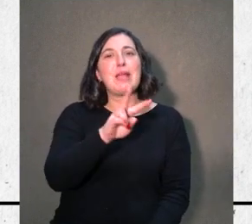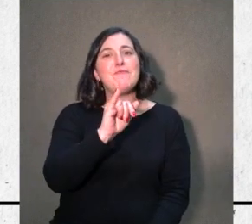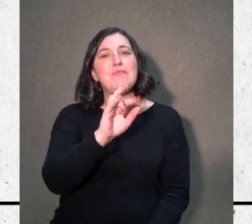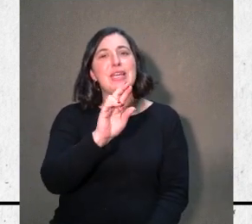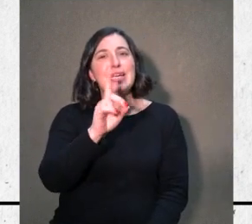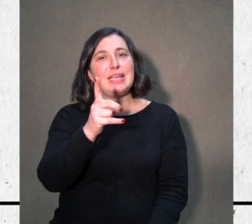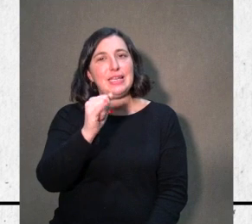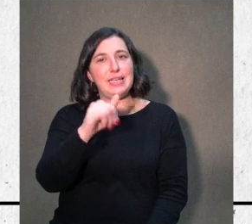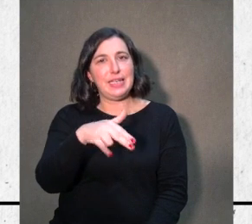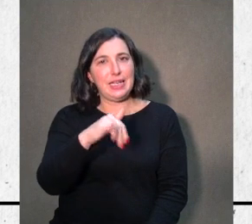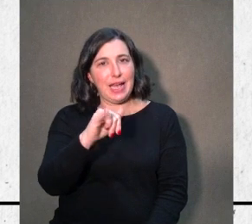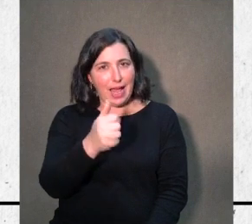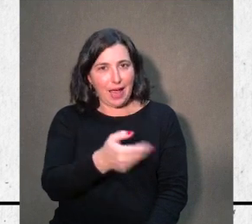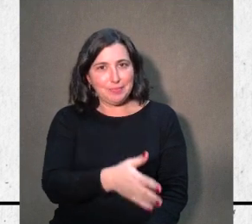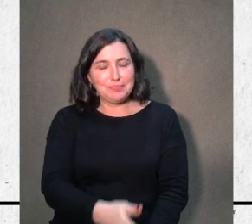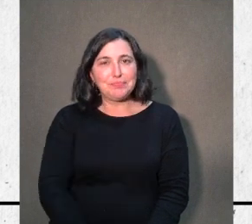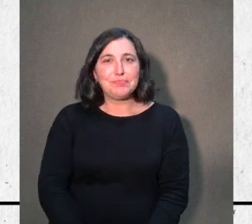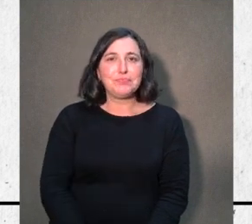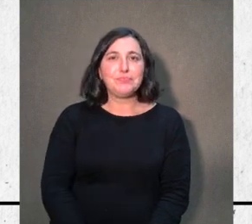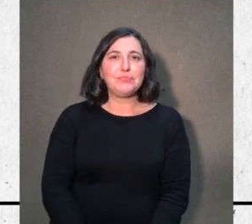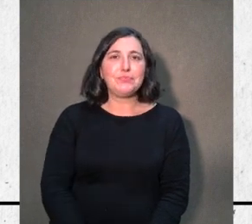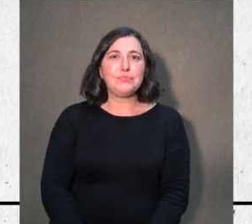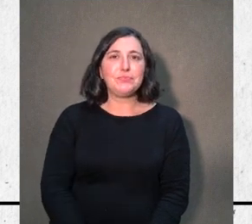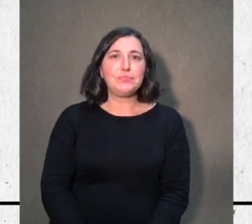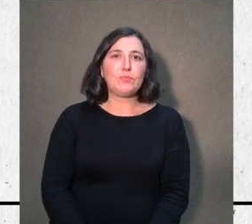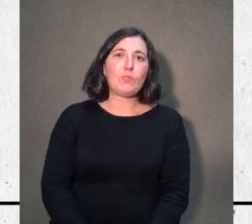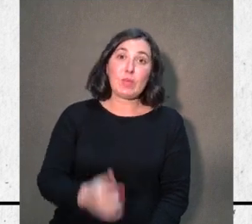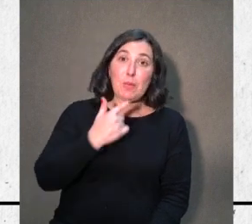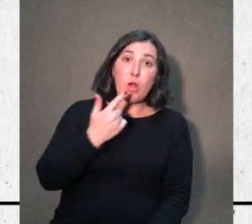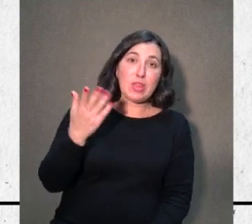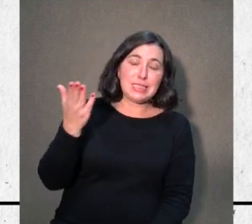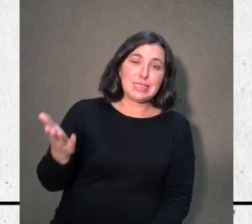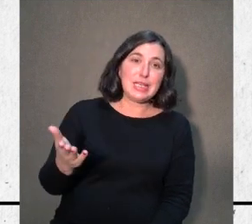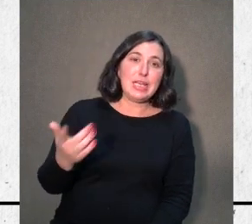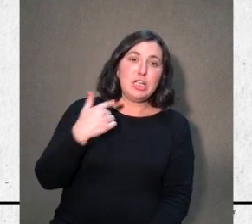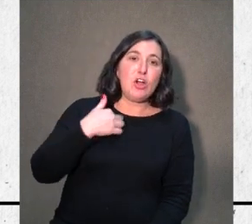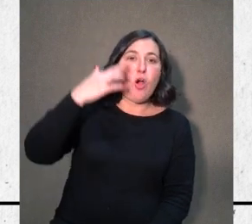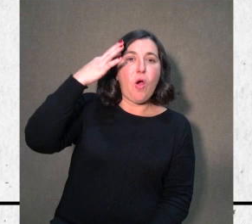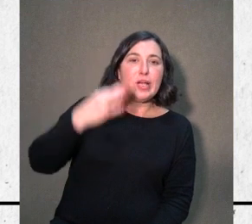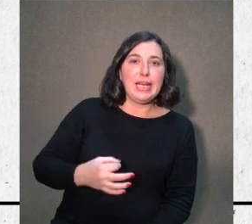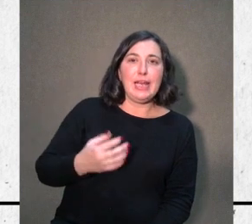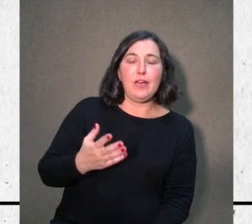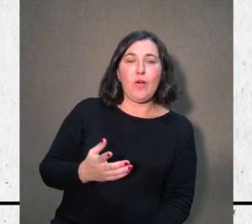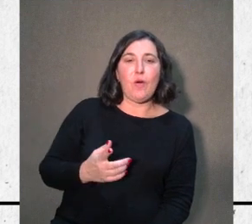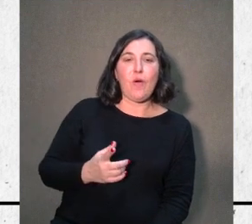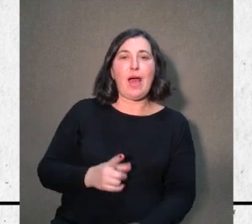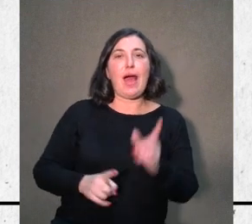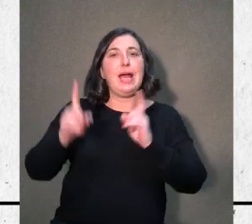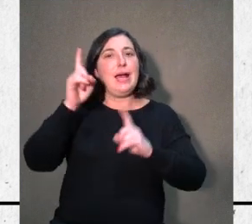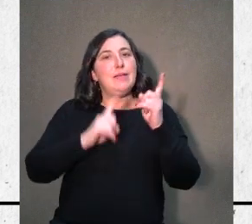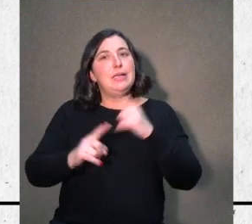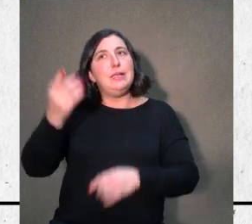cual. Bueno, como decía Lizy, yo creo que uno a veces cuando es más chico, como que no